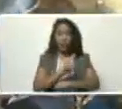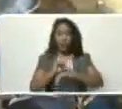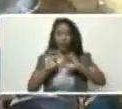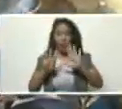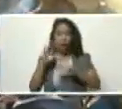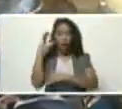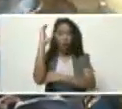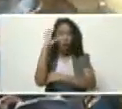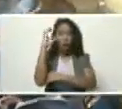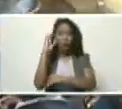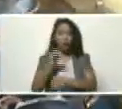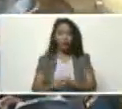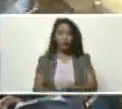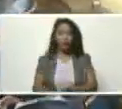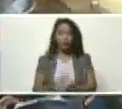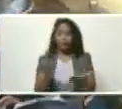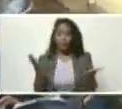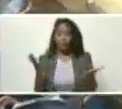Colombia.